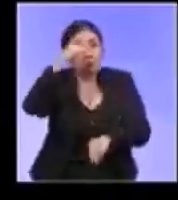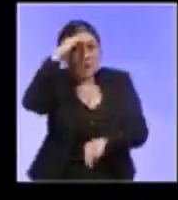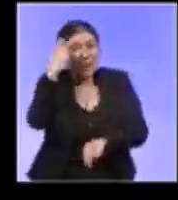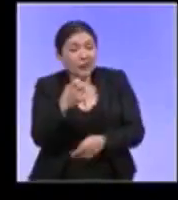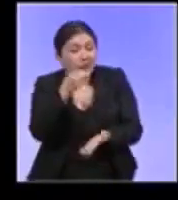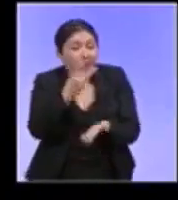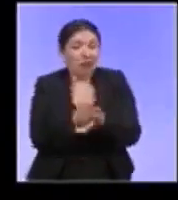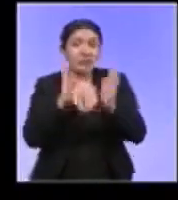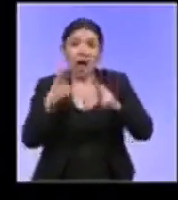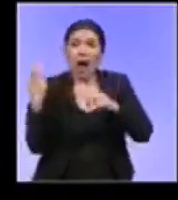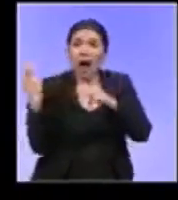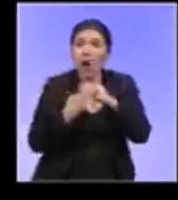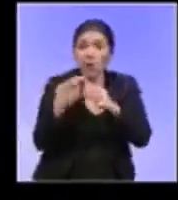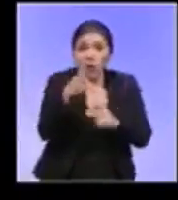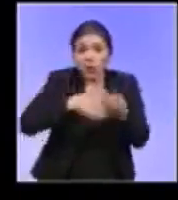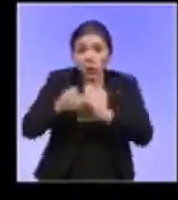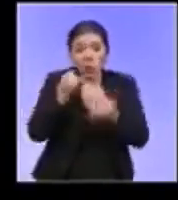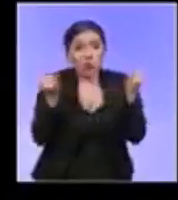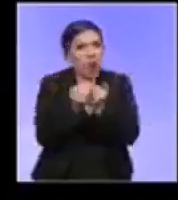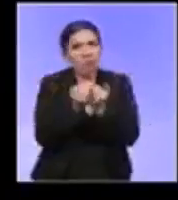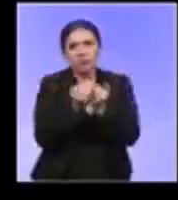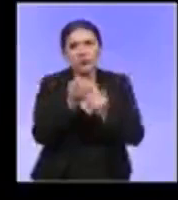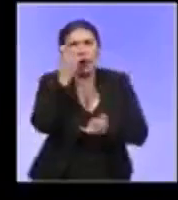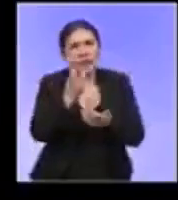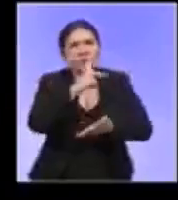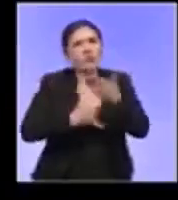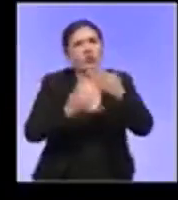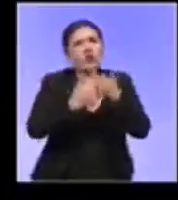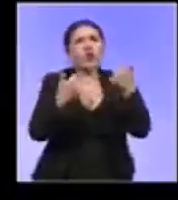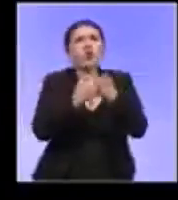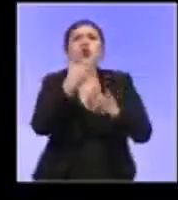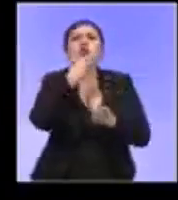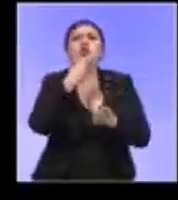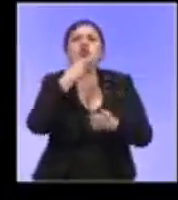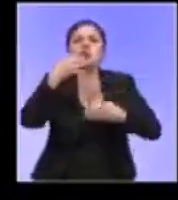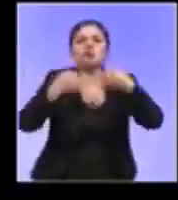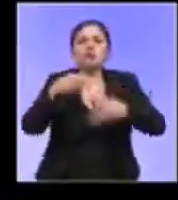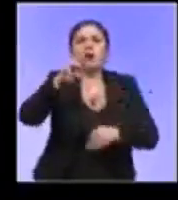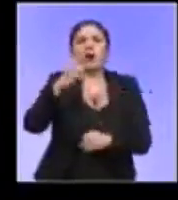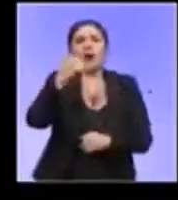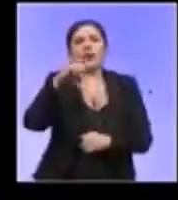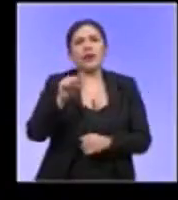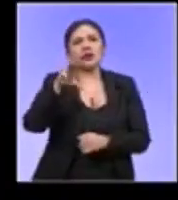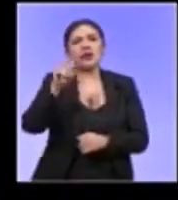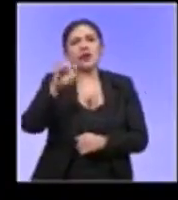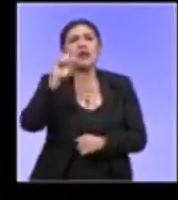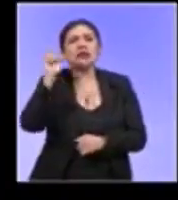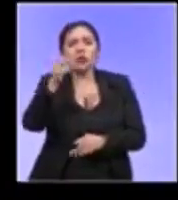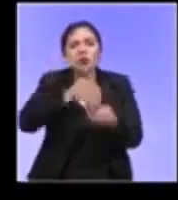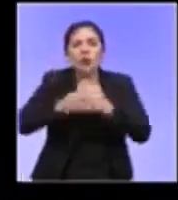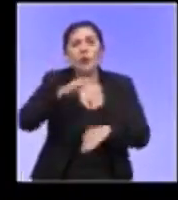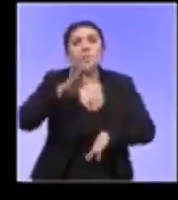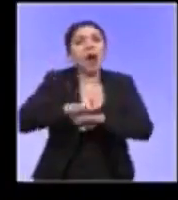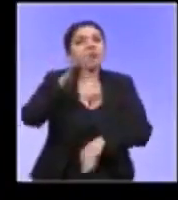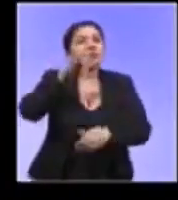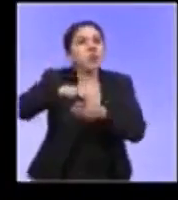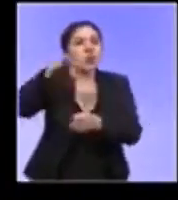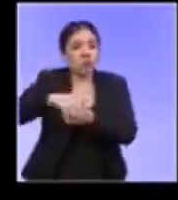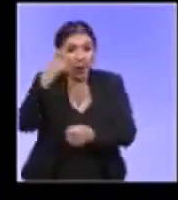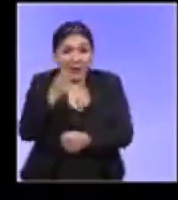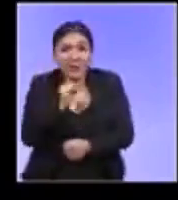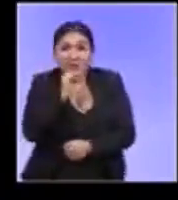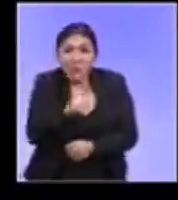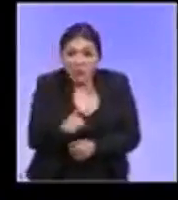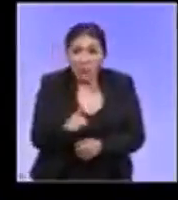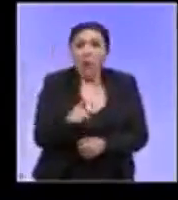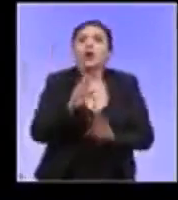en todos los casos recordemos que este fue un proyecto del mes estado reyes rodríguez mondragón en el cual obtuvo la mayoría y esta mayoría fue la que